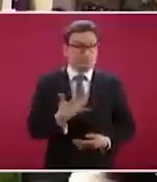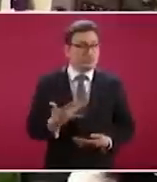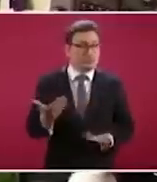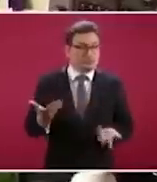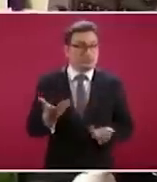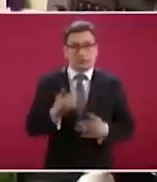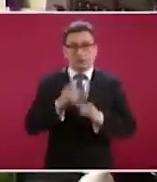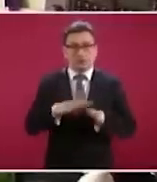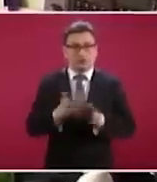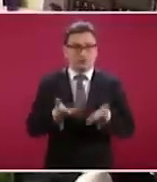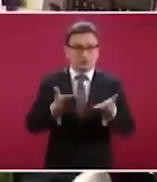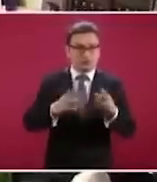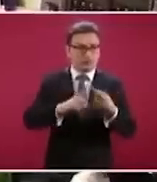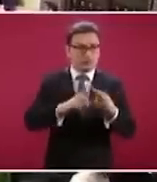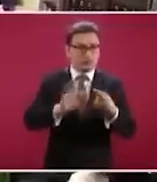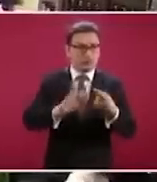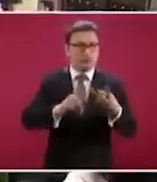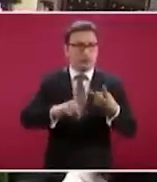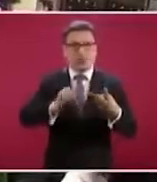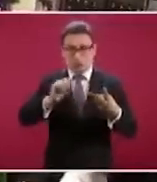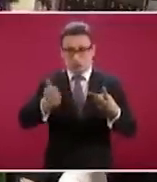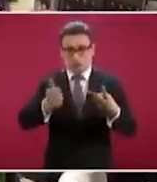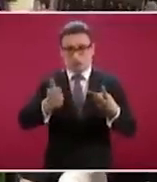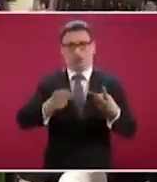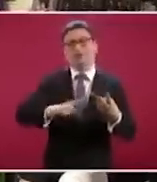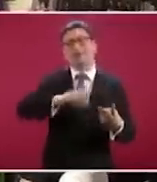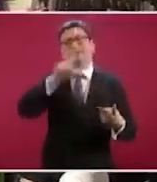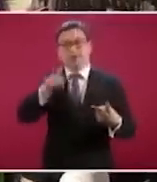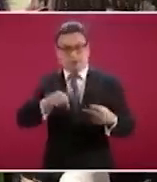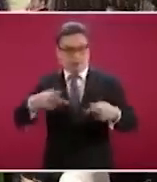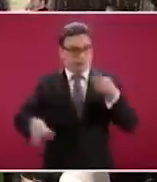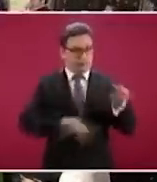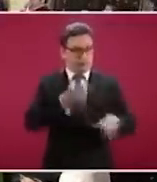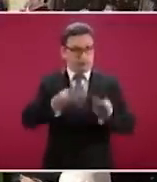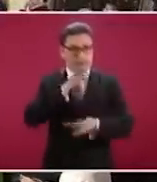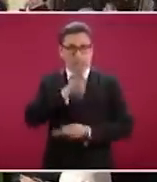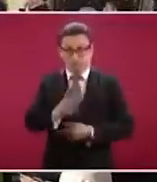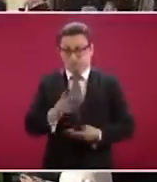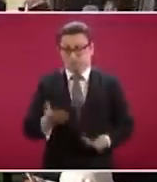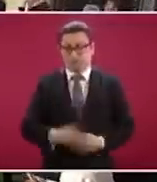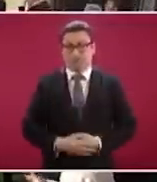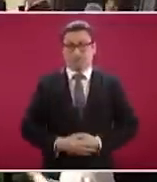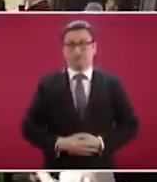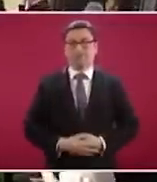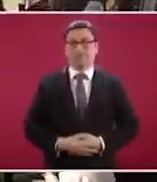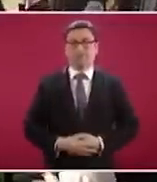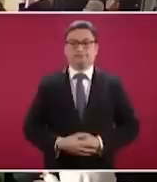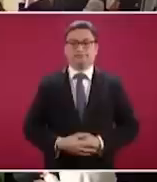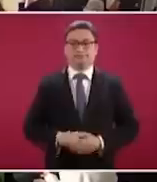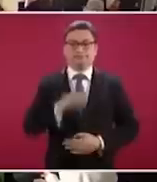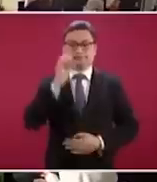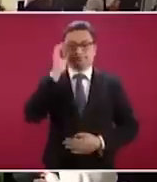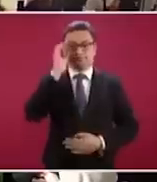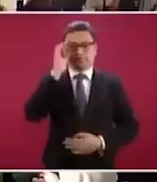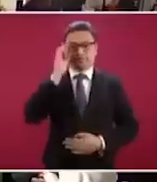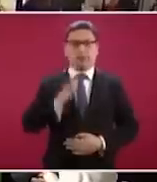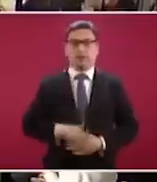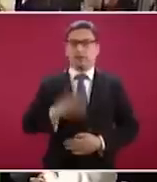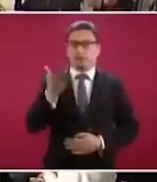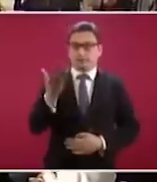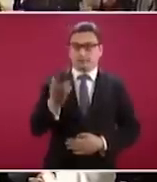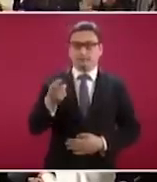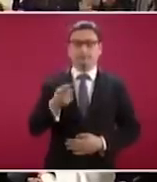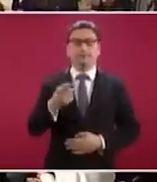informamos sobre el otro tema y luego abrimos para preguntas y respuestas. Va a